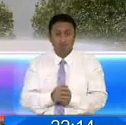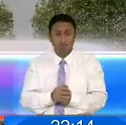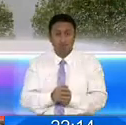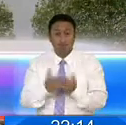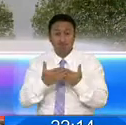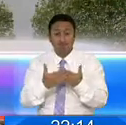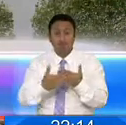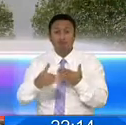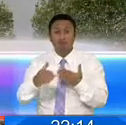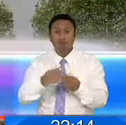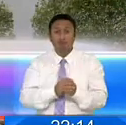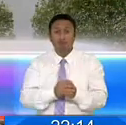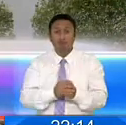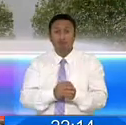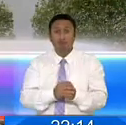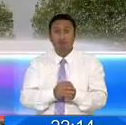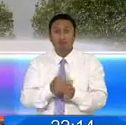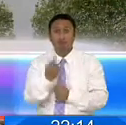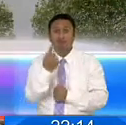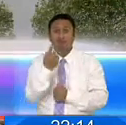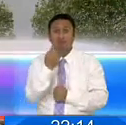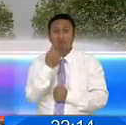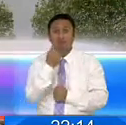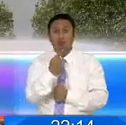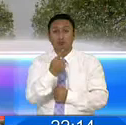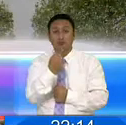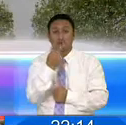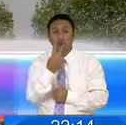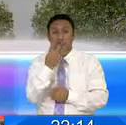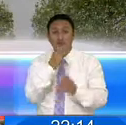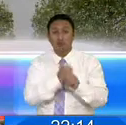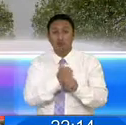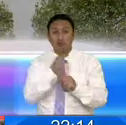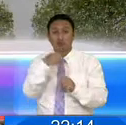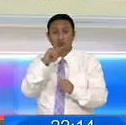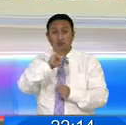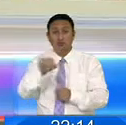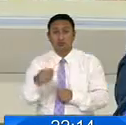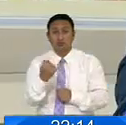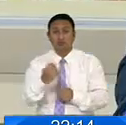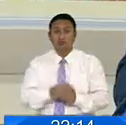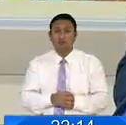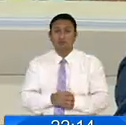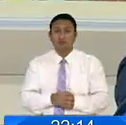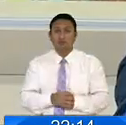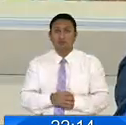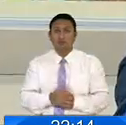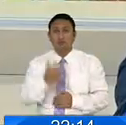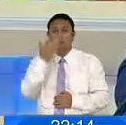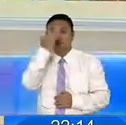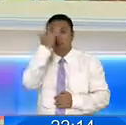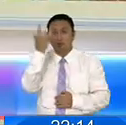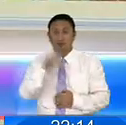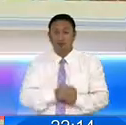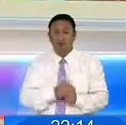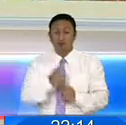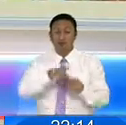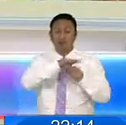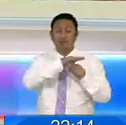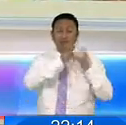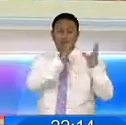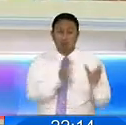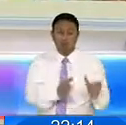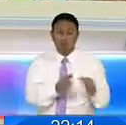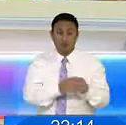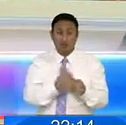en vigencia a partir de las 23 horas con 59 minutos del próximo jueves. Porque la Cancillería necesita